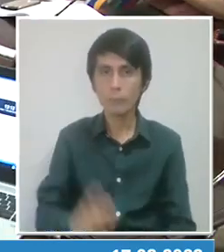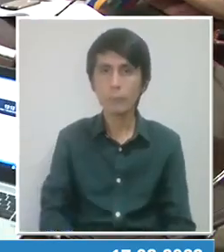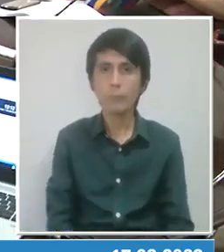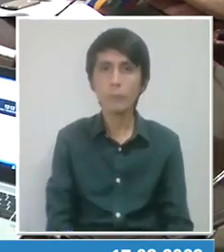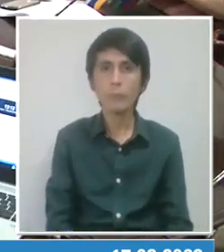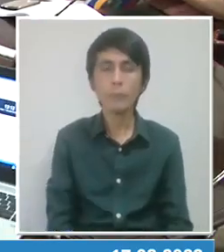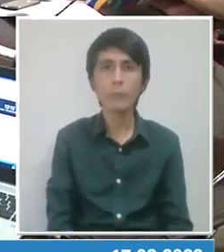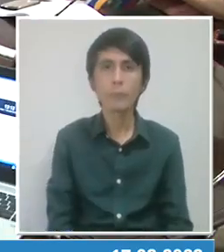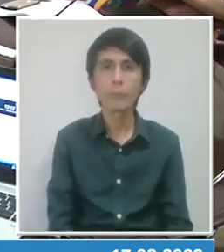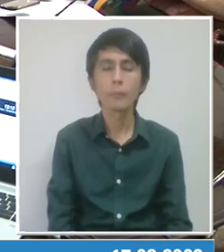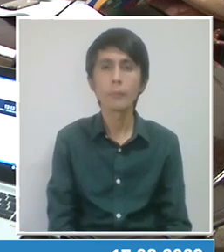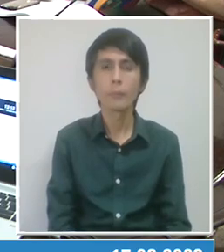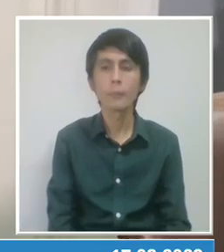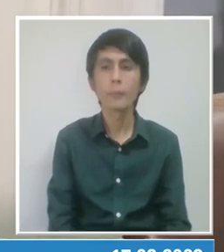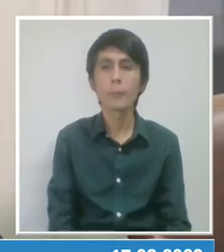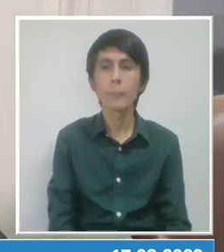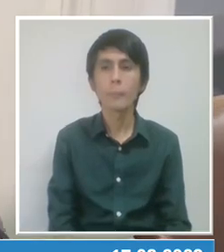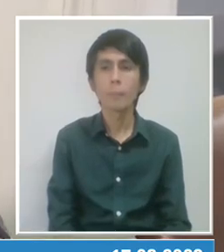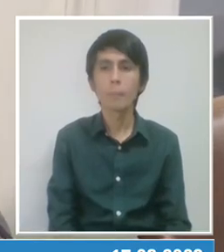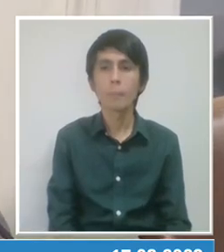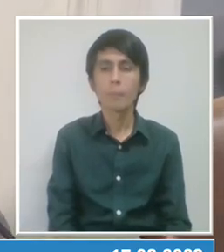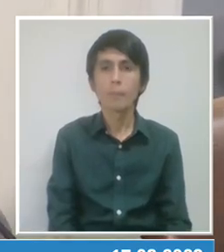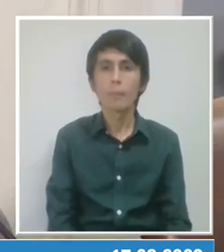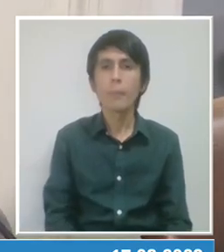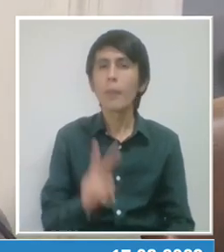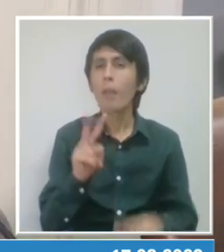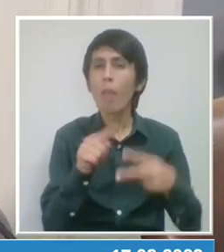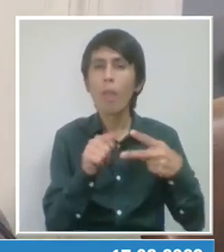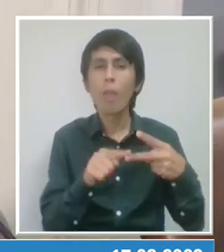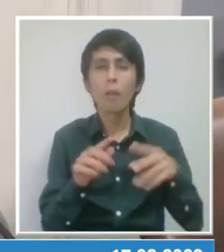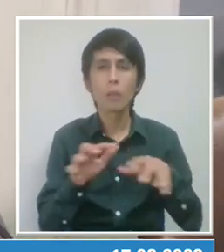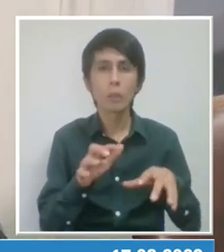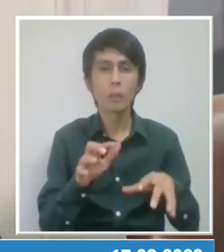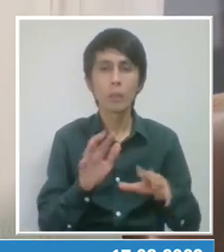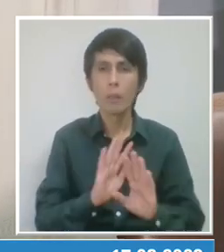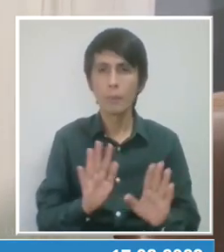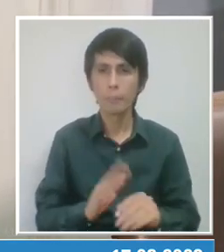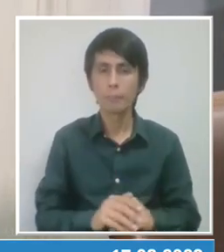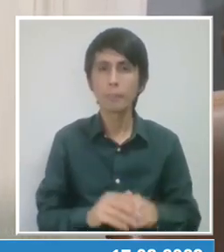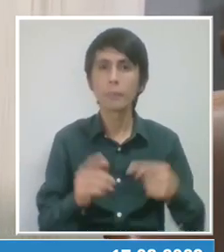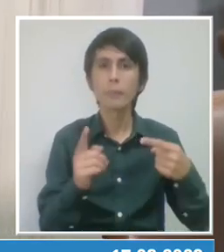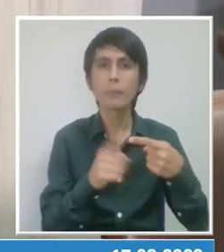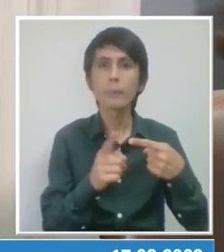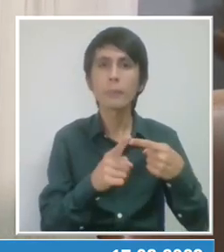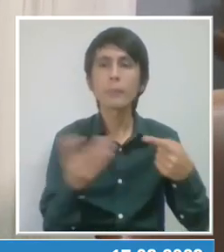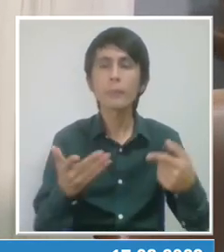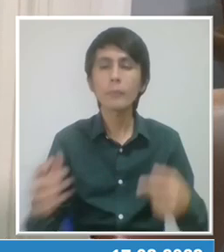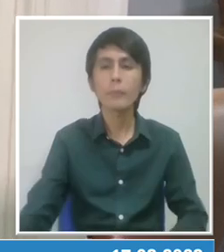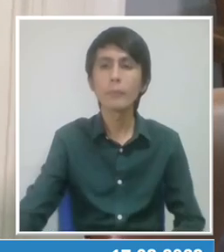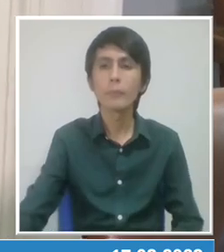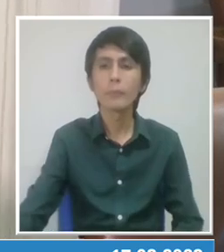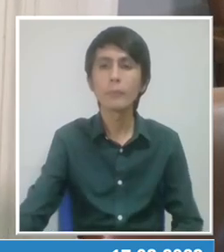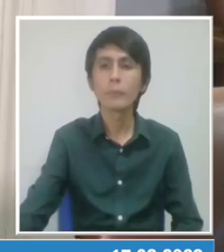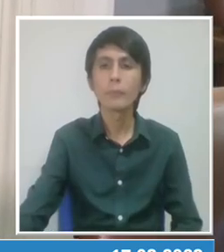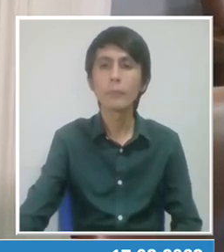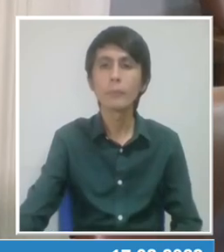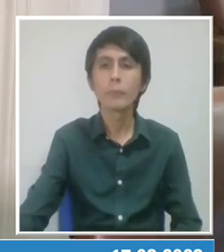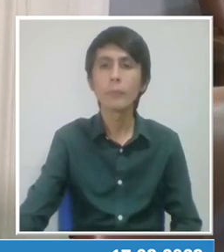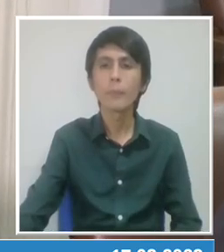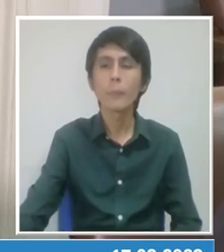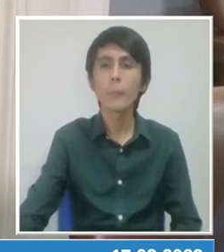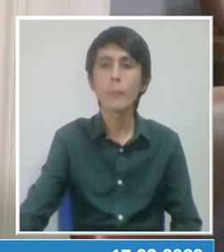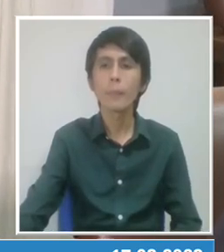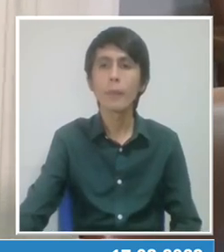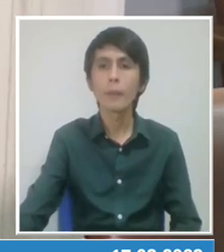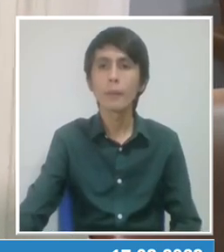Perdón, gracias. 2 ideas solamente. Una es que he confirmado el ánimo